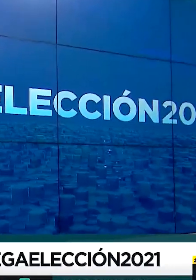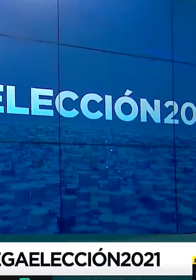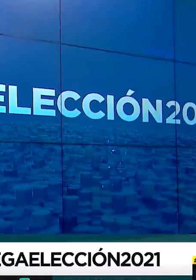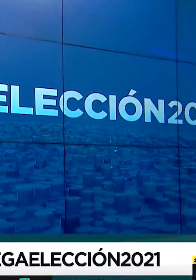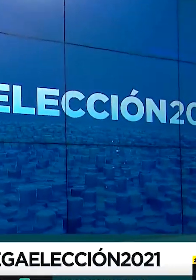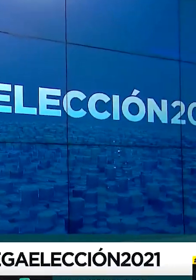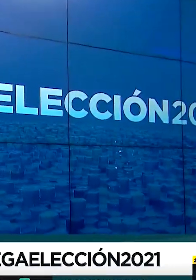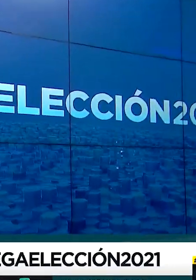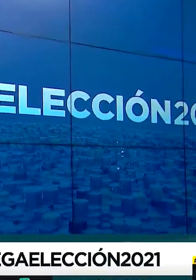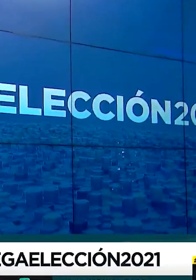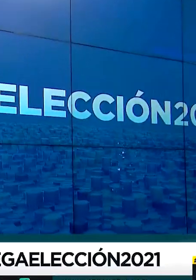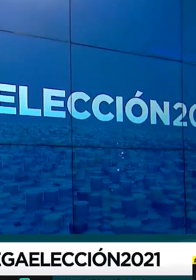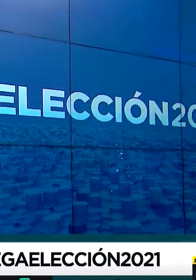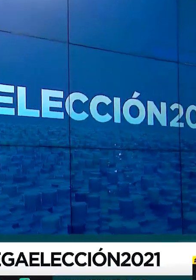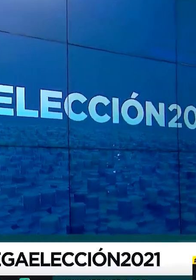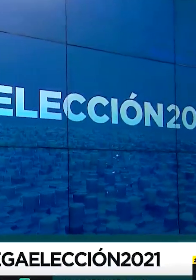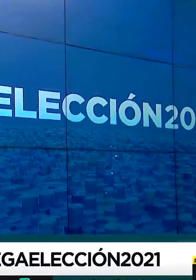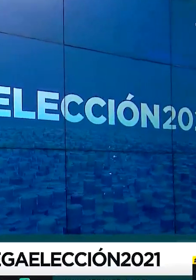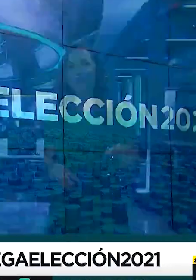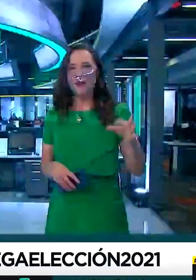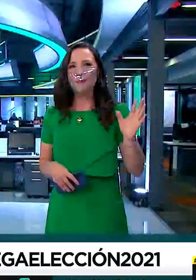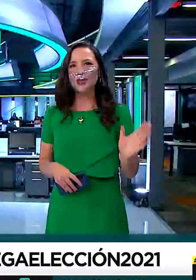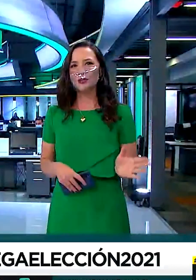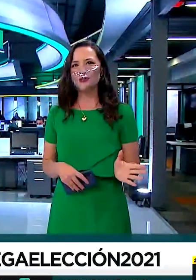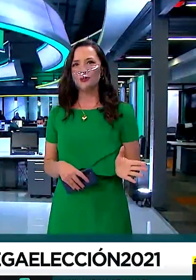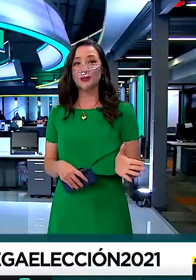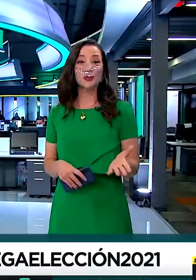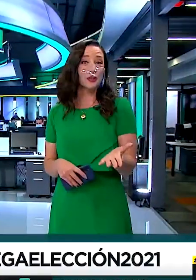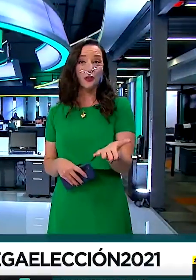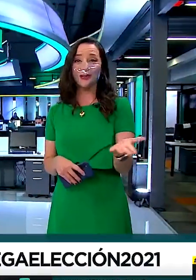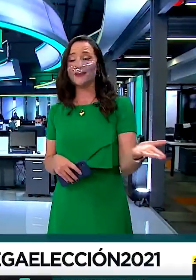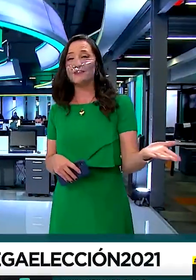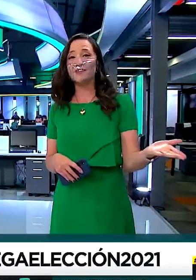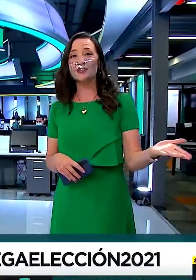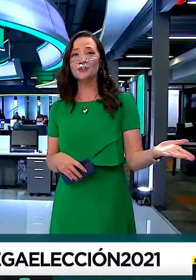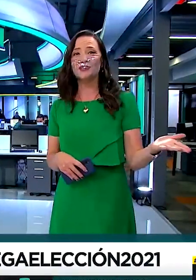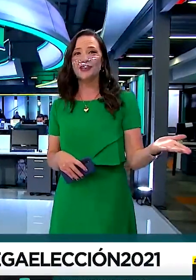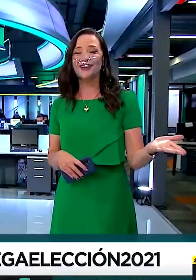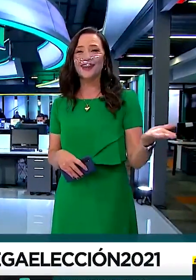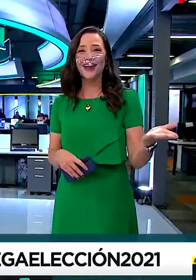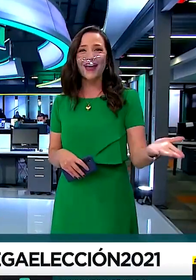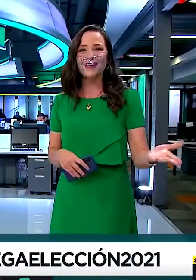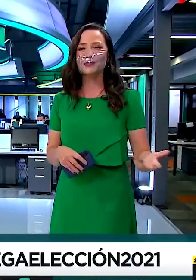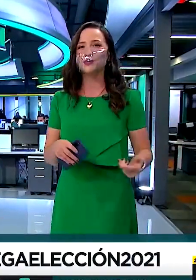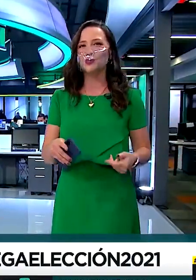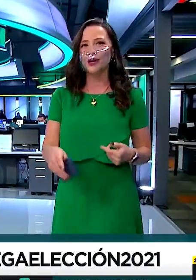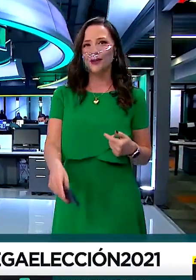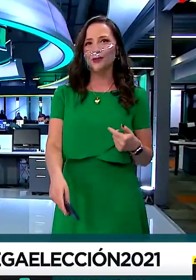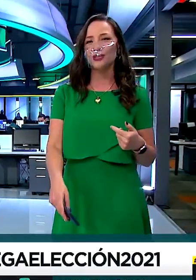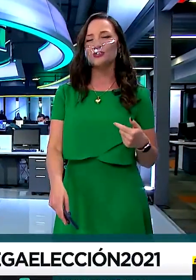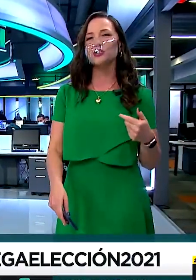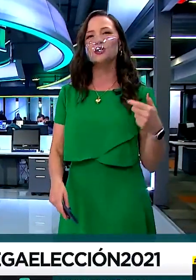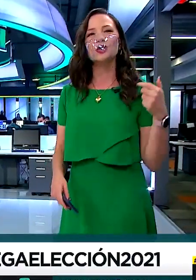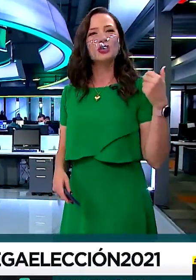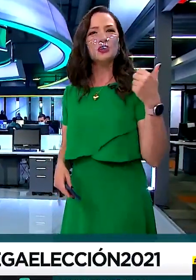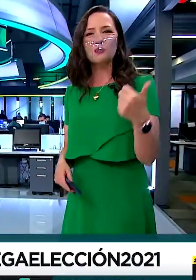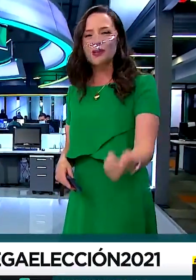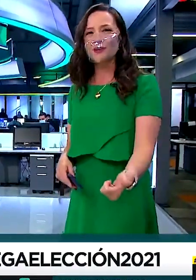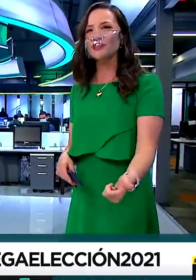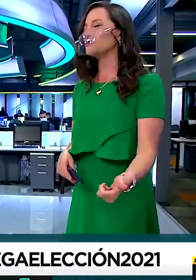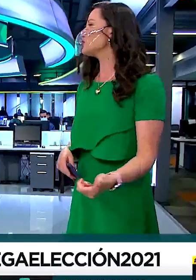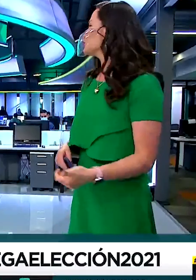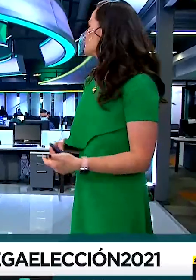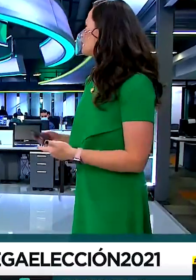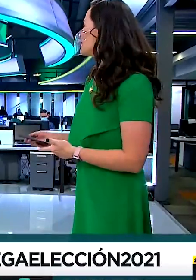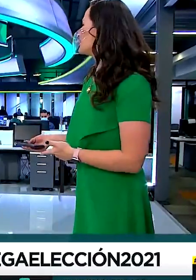6:02 de la mañana, y los invitamos a empezar a comentar, a enviarnos información de lo que está viendo usted en la calle, en su lugar de votación. Nos